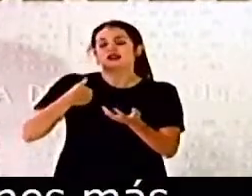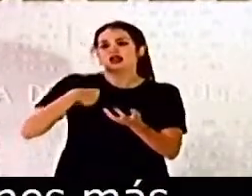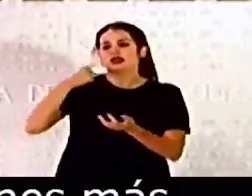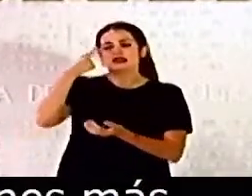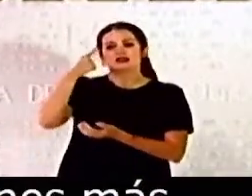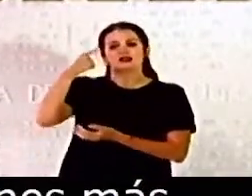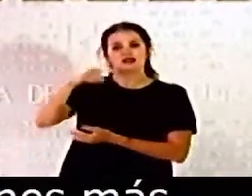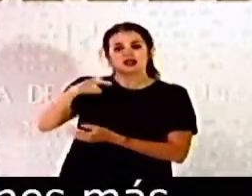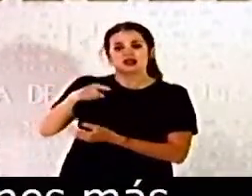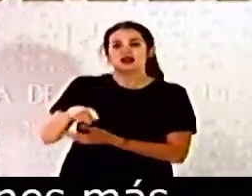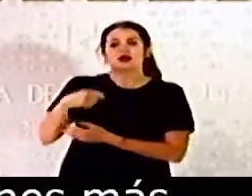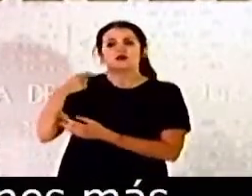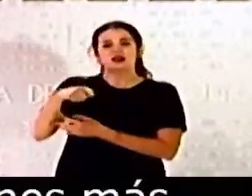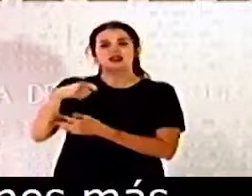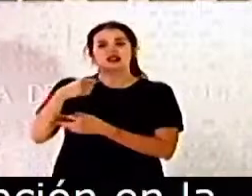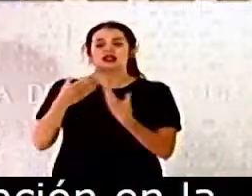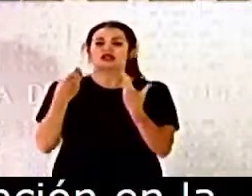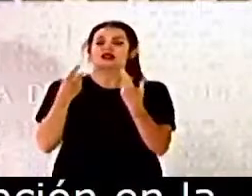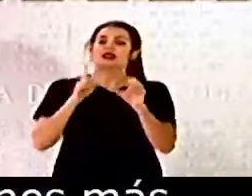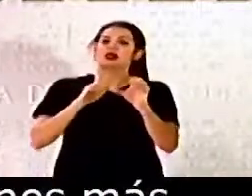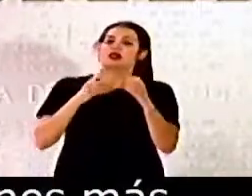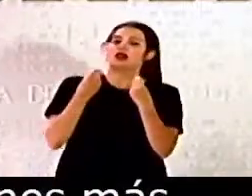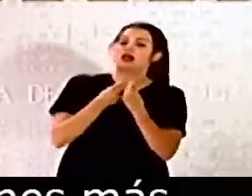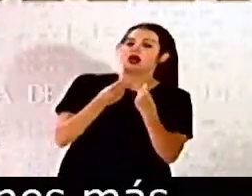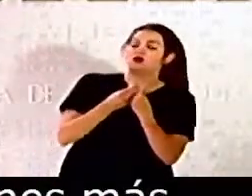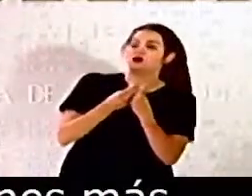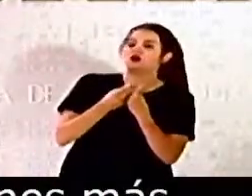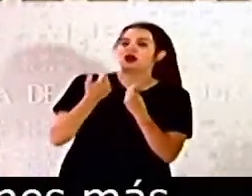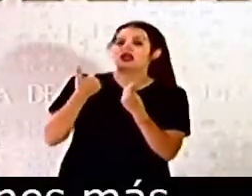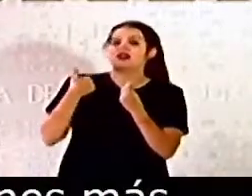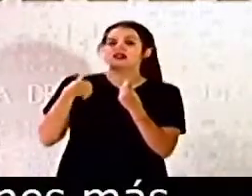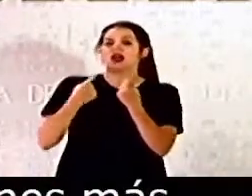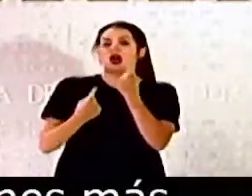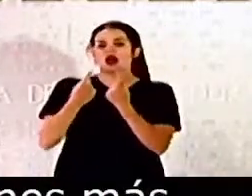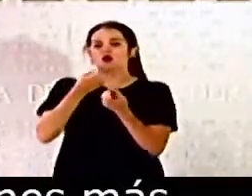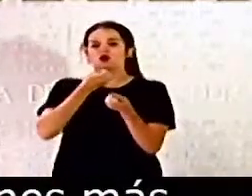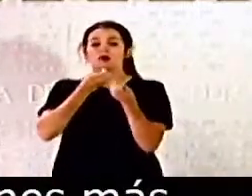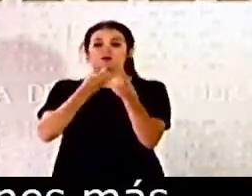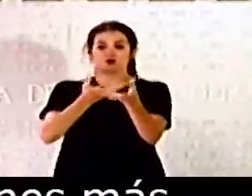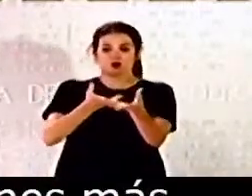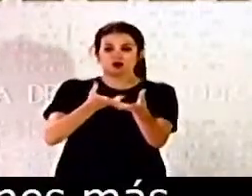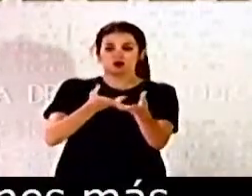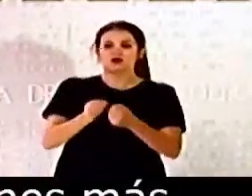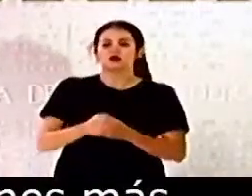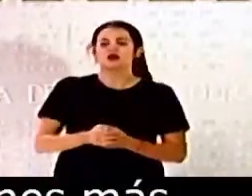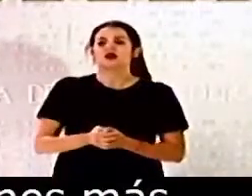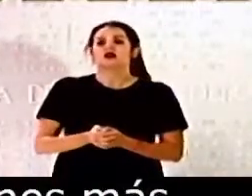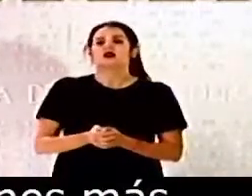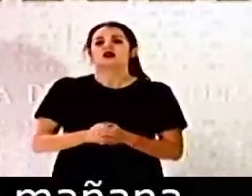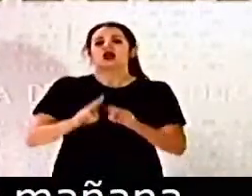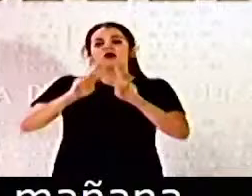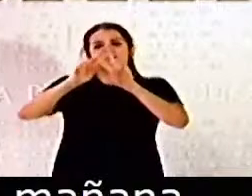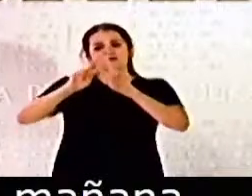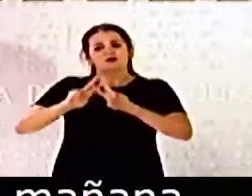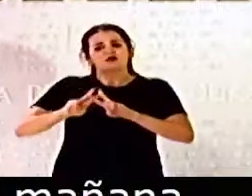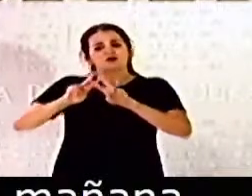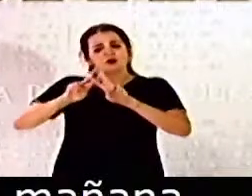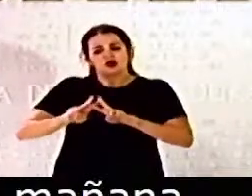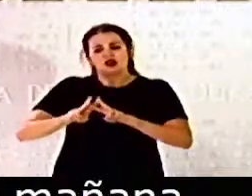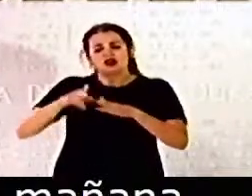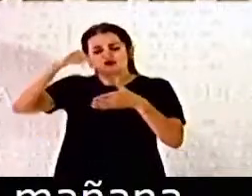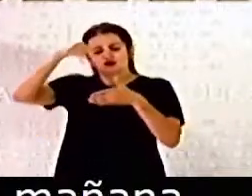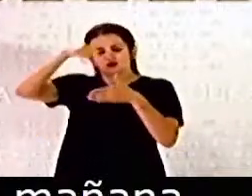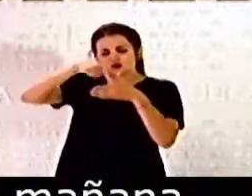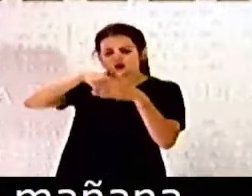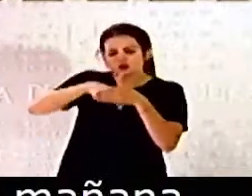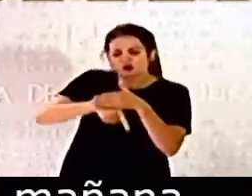su rueda de prensa posterior, ya ha avanzado algunas de ellas. Las analizaremos con algo más de profundidad